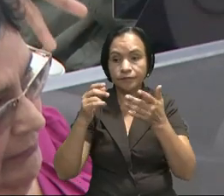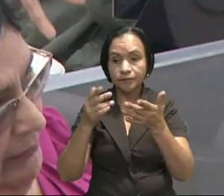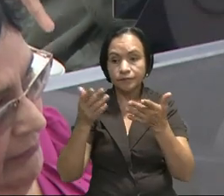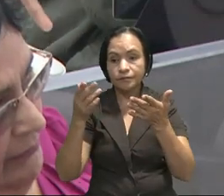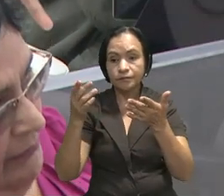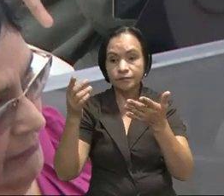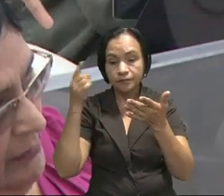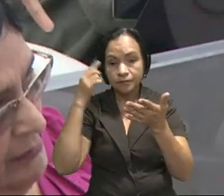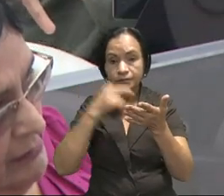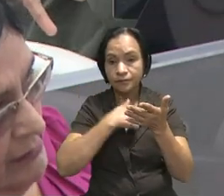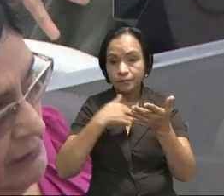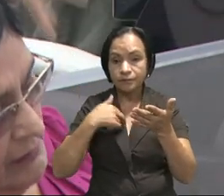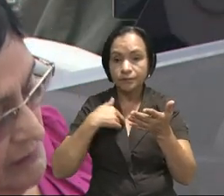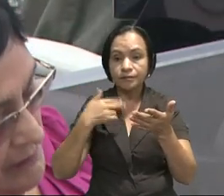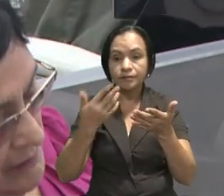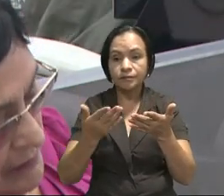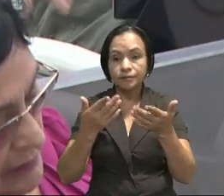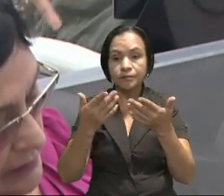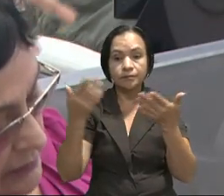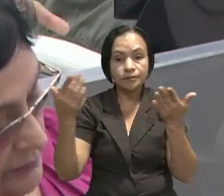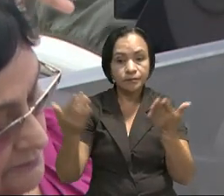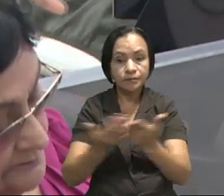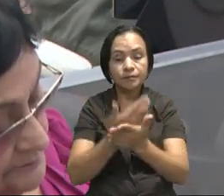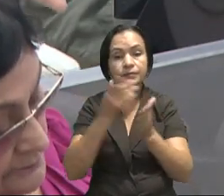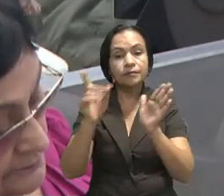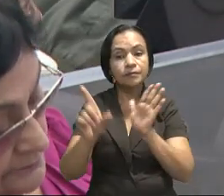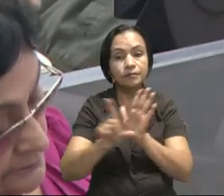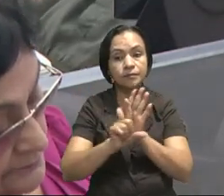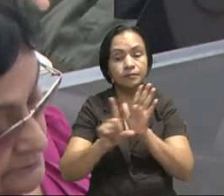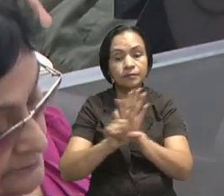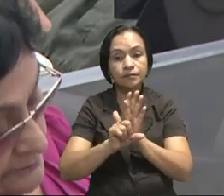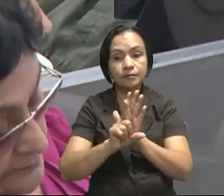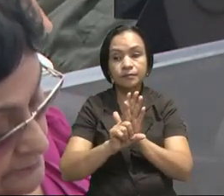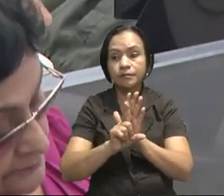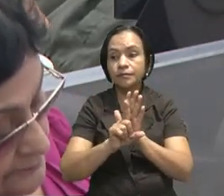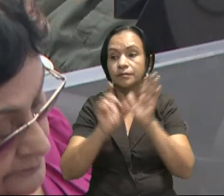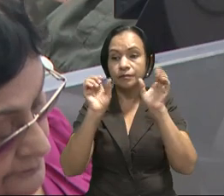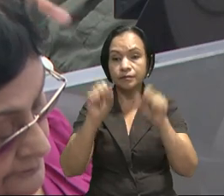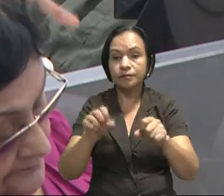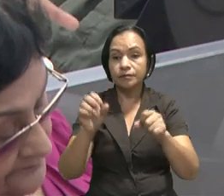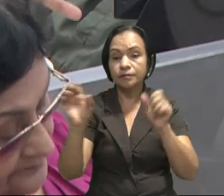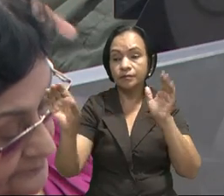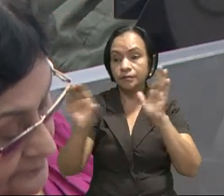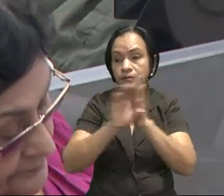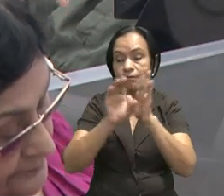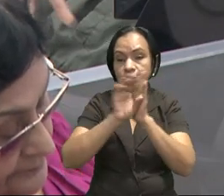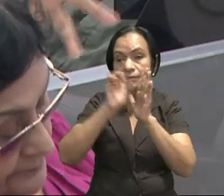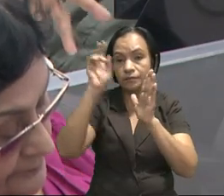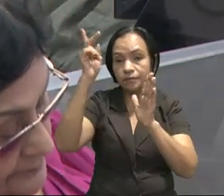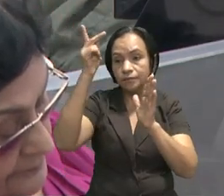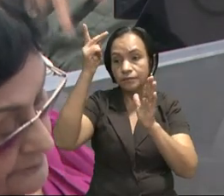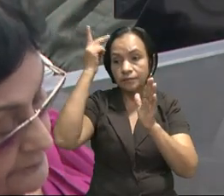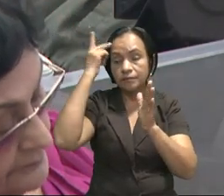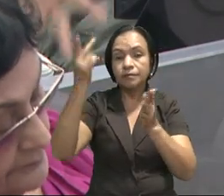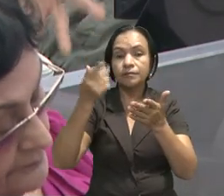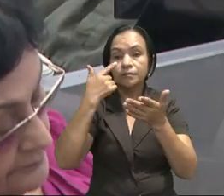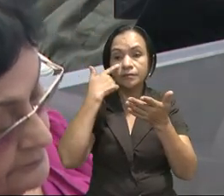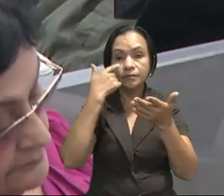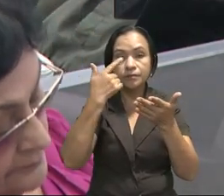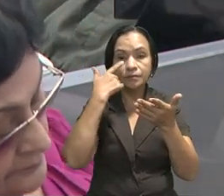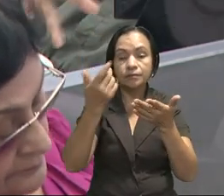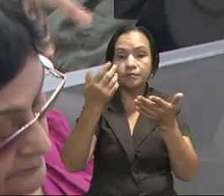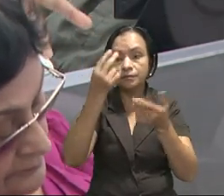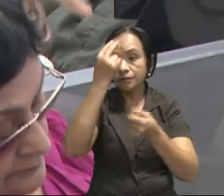pensamiento a una nueva ley que regule esa facultad constitucional de otorgar esos